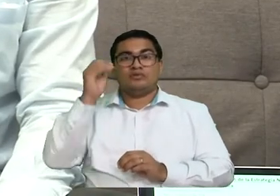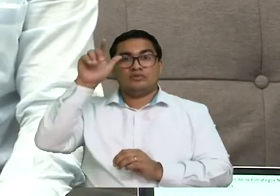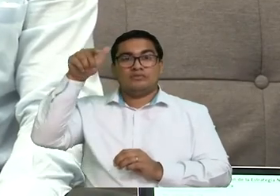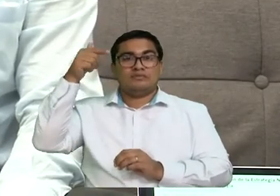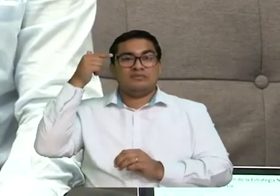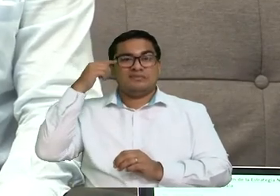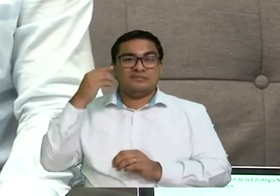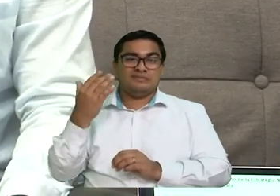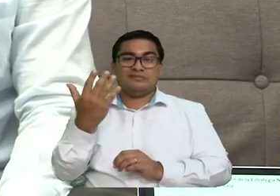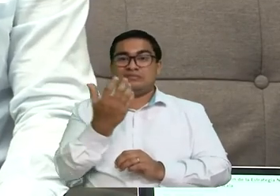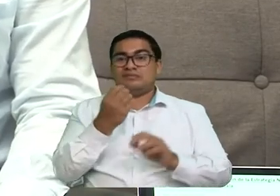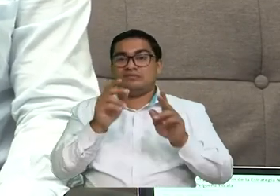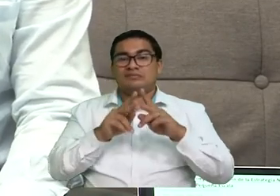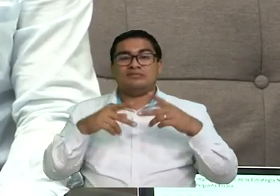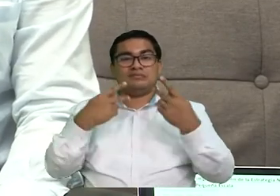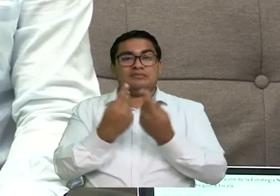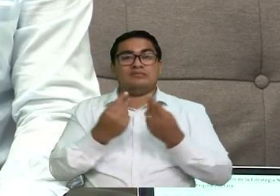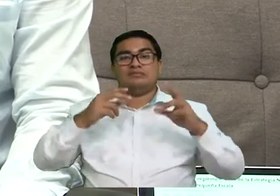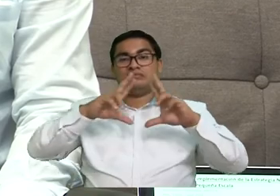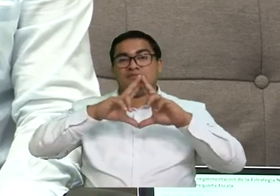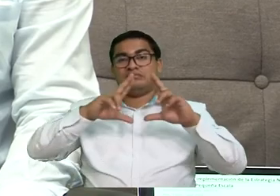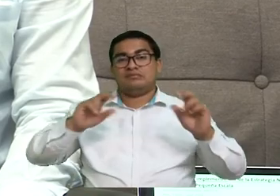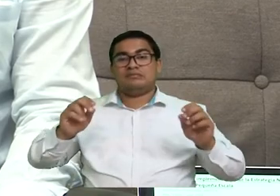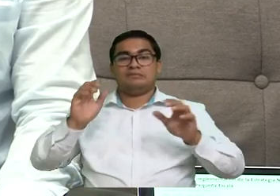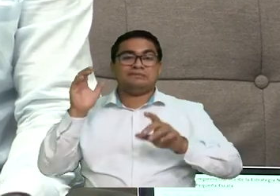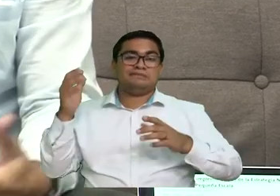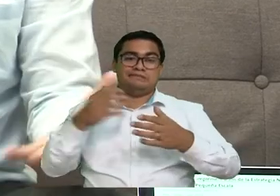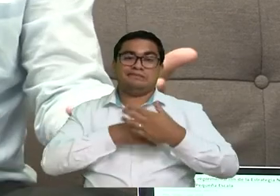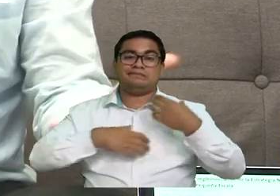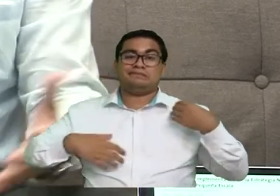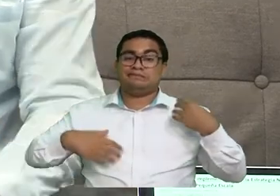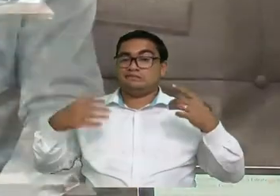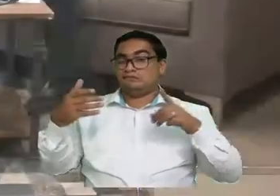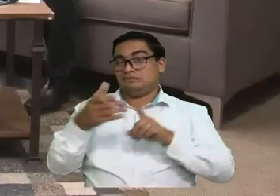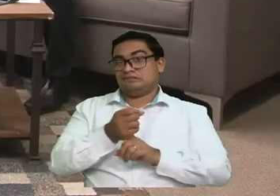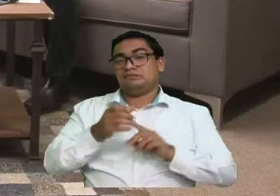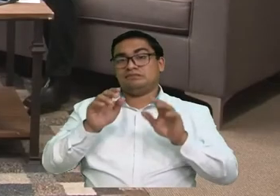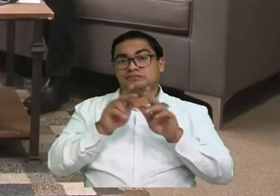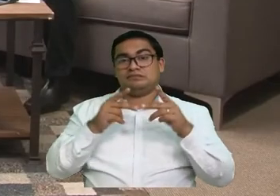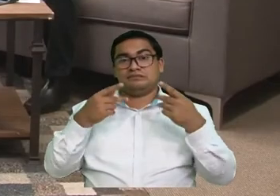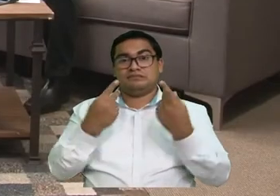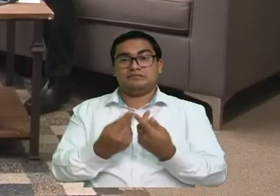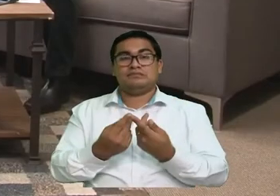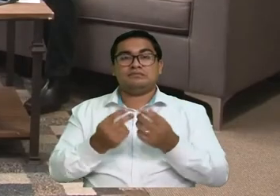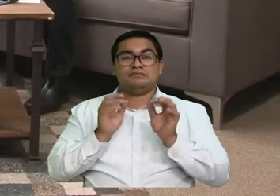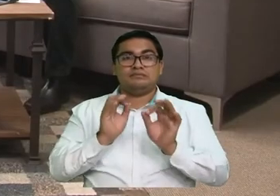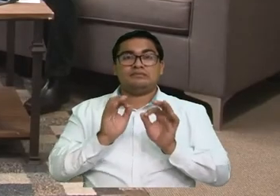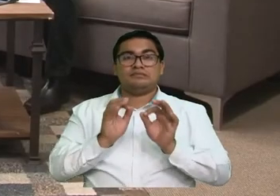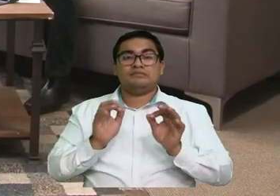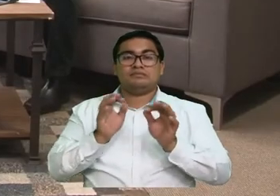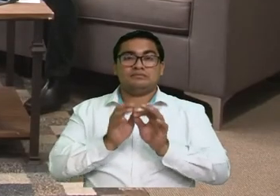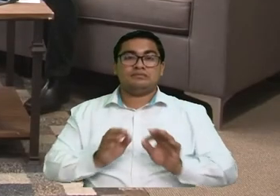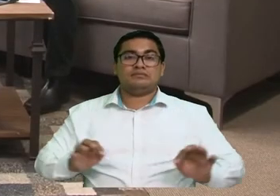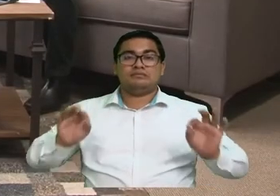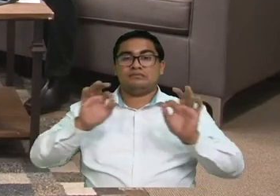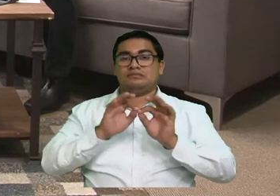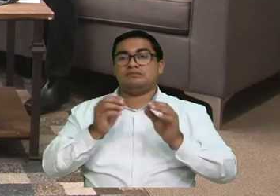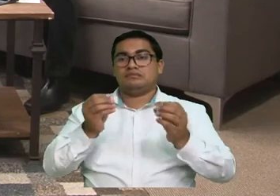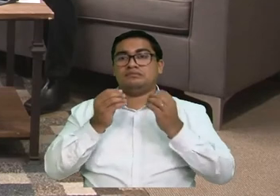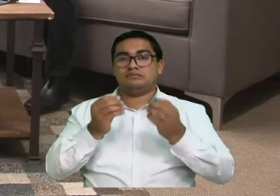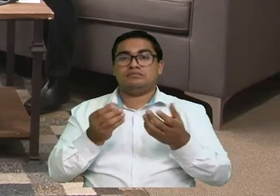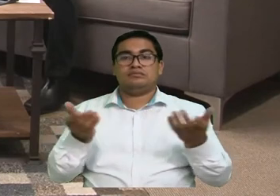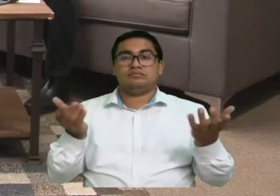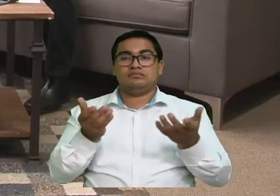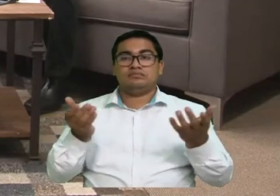todos, donde el pueblo es presidente. Mayores conquistas, sin duda alguna, para nuestro pueblo. Razonamientos bastante importantes a partir